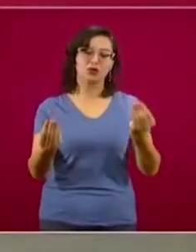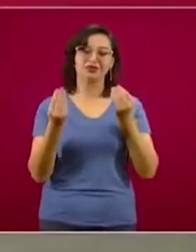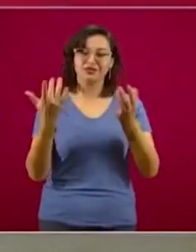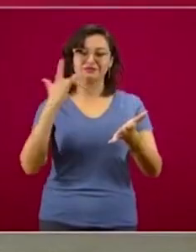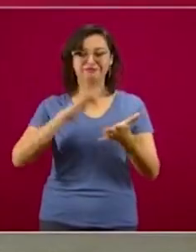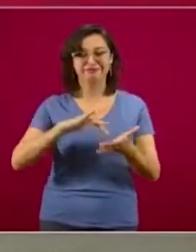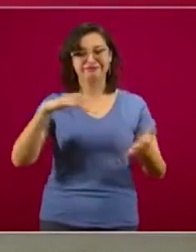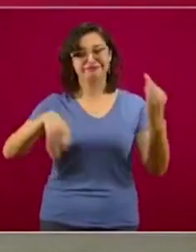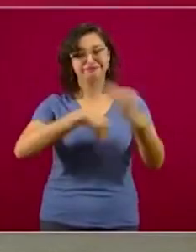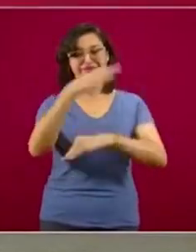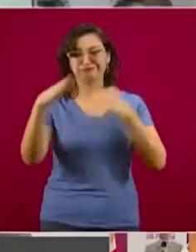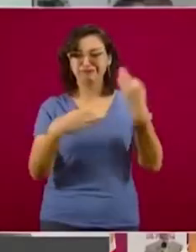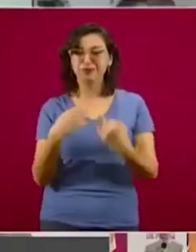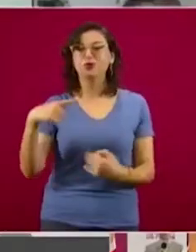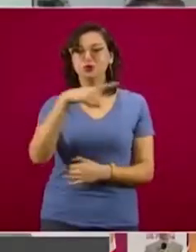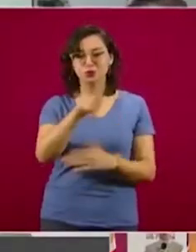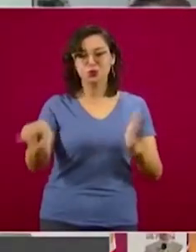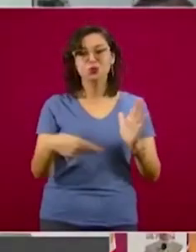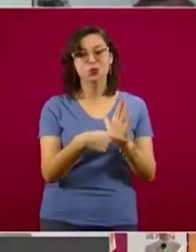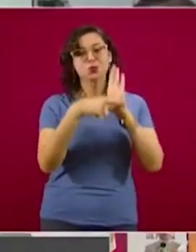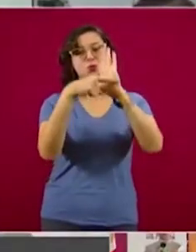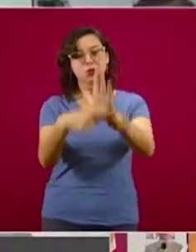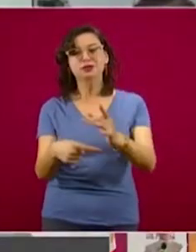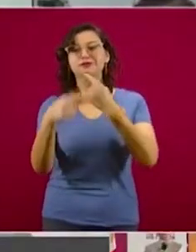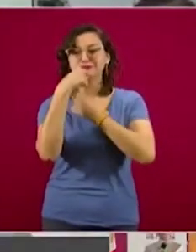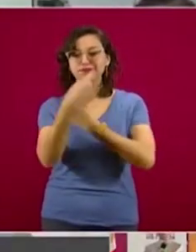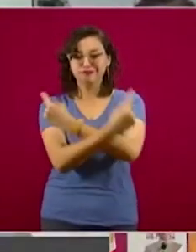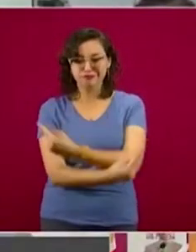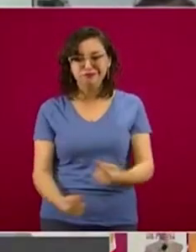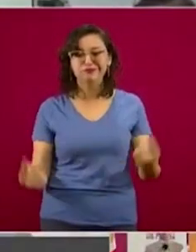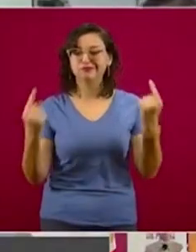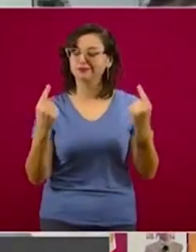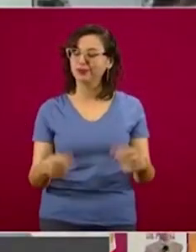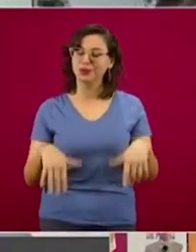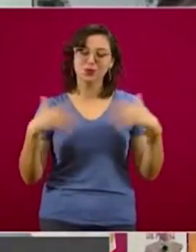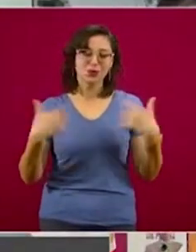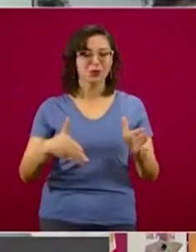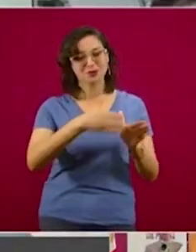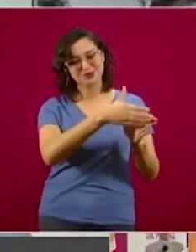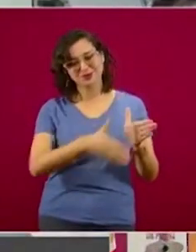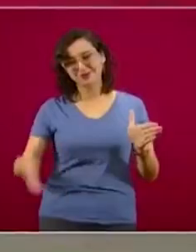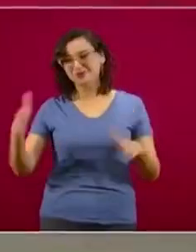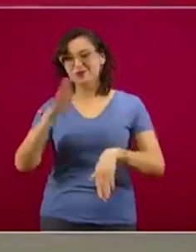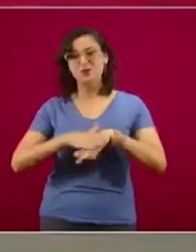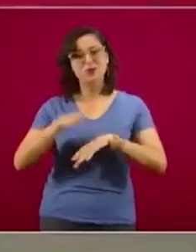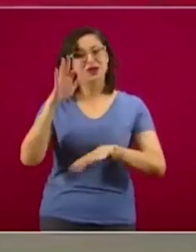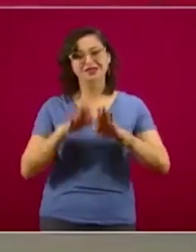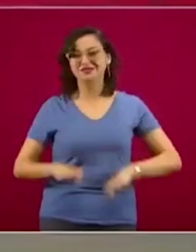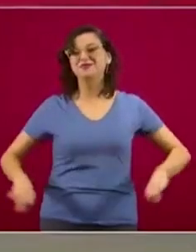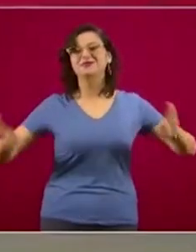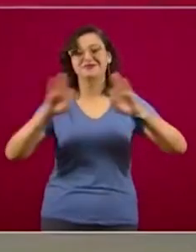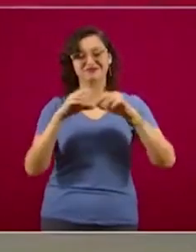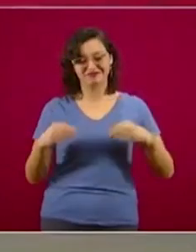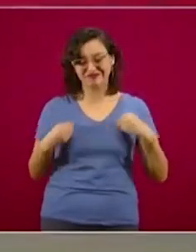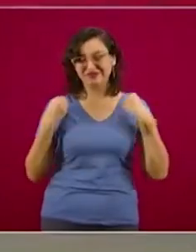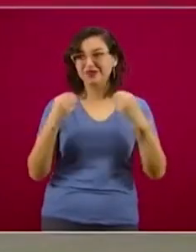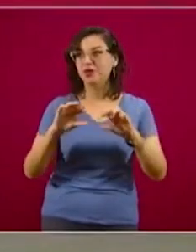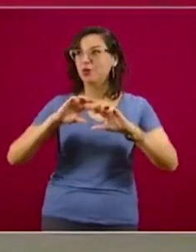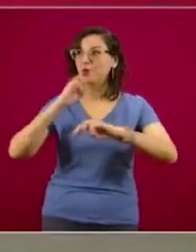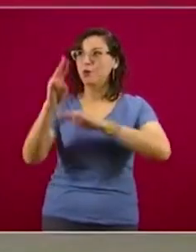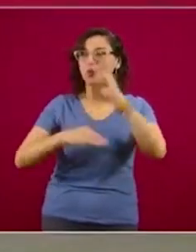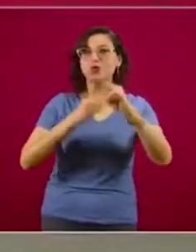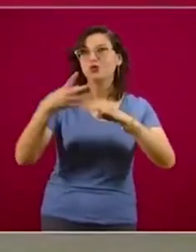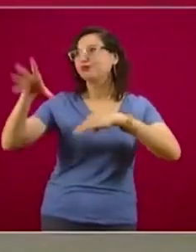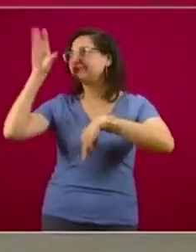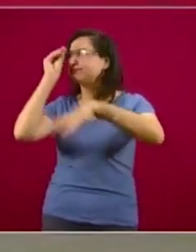han demostrado una vez más que la niñez es la etapa más importante de la vida para conocer el mundo y